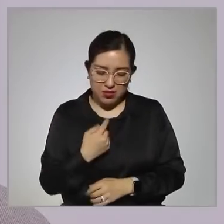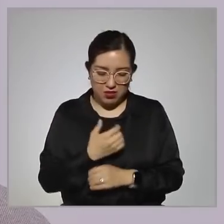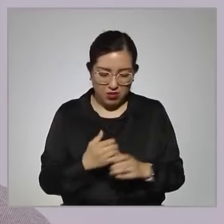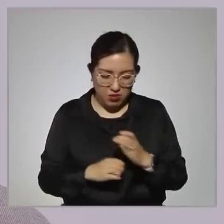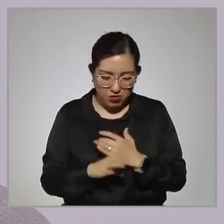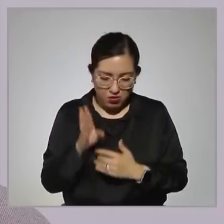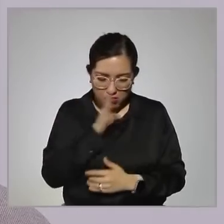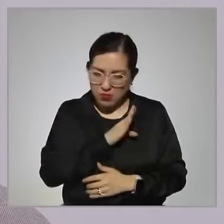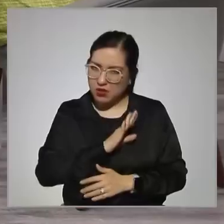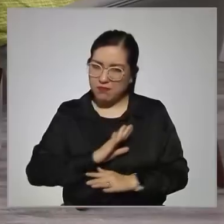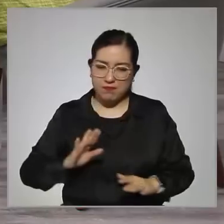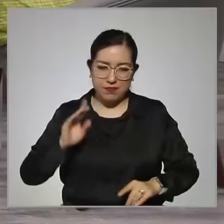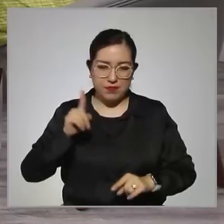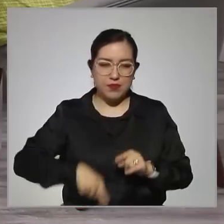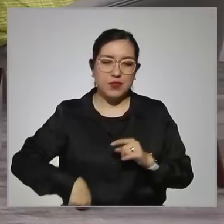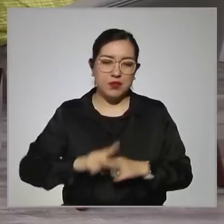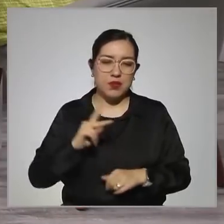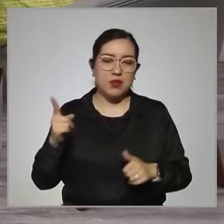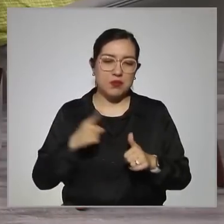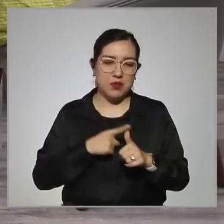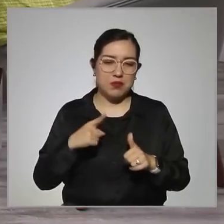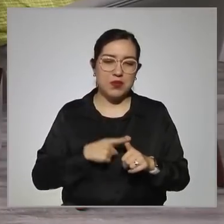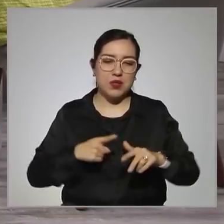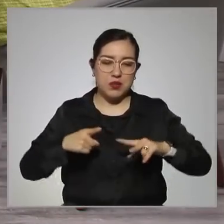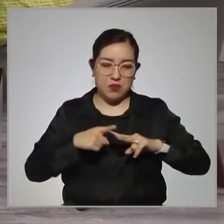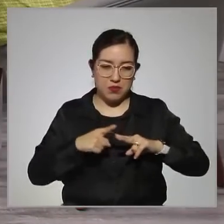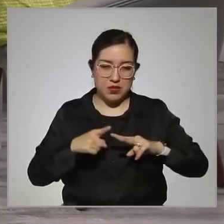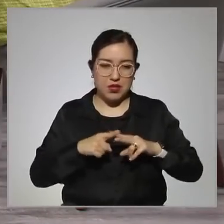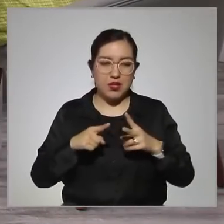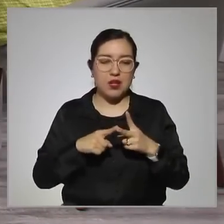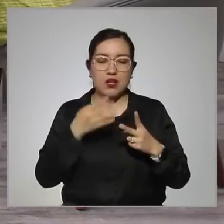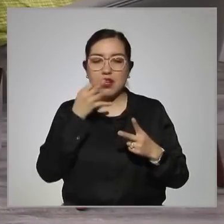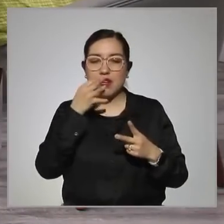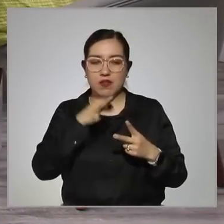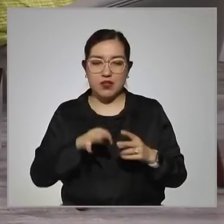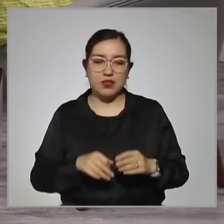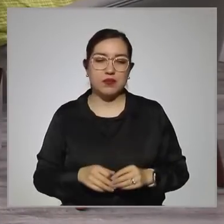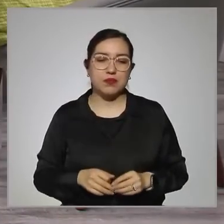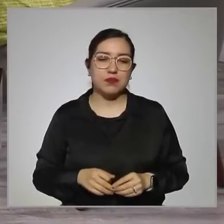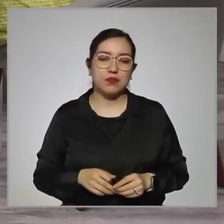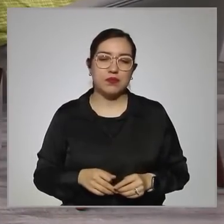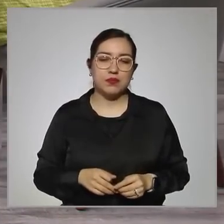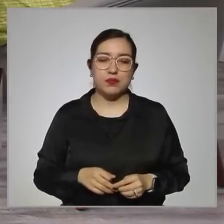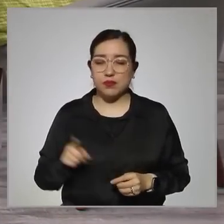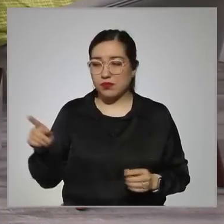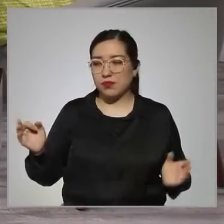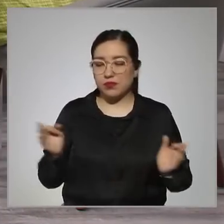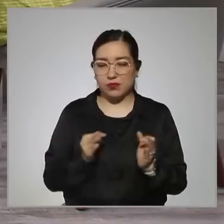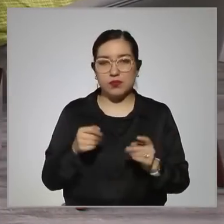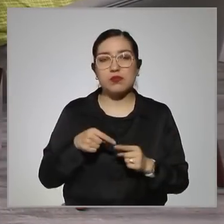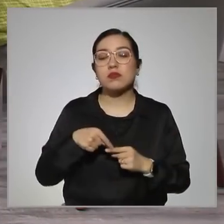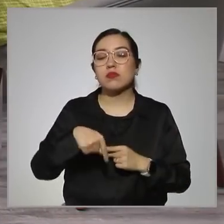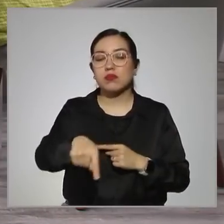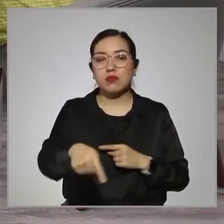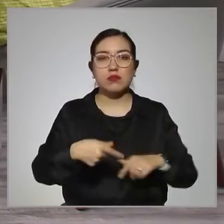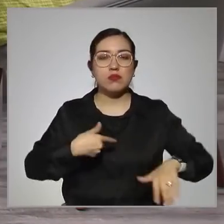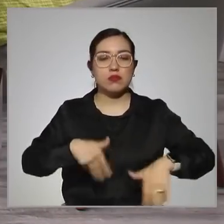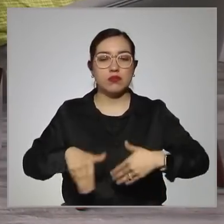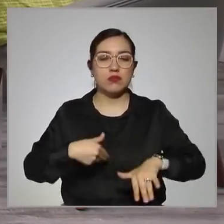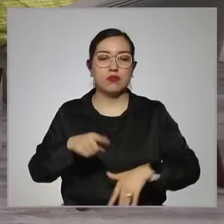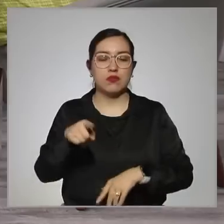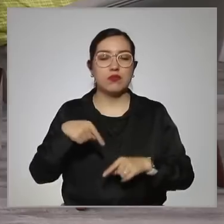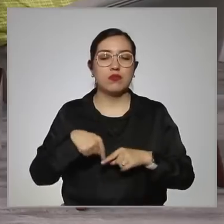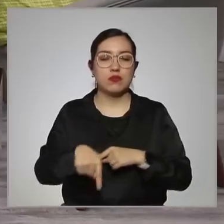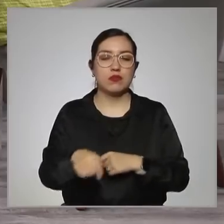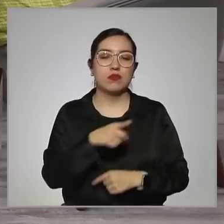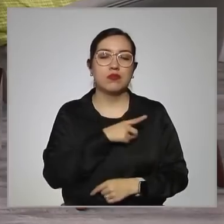pero principalmente lo del Parque Hundido y las fiestas, sí. Mira. Que además dices que te queda cerca, y es un excelente parque. A una cuadra. Y